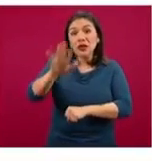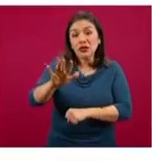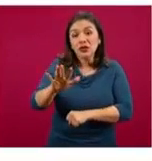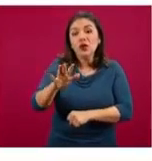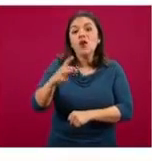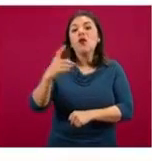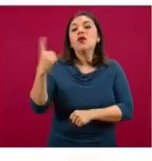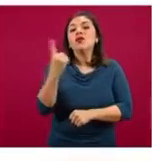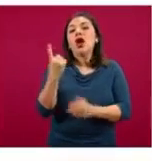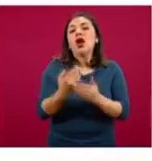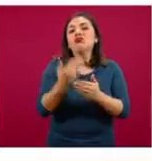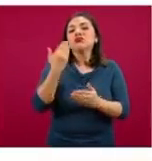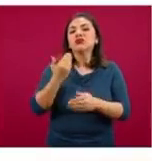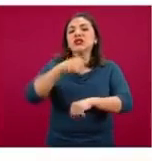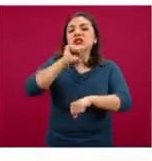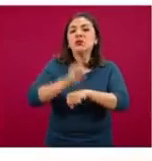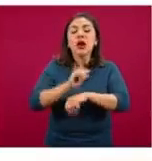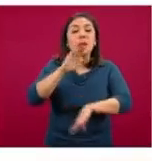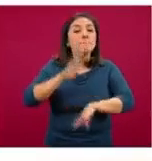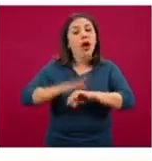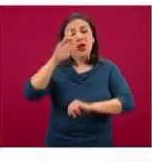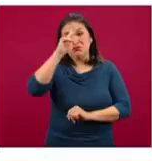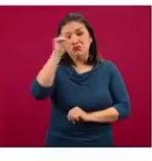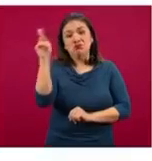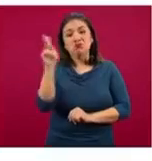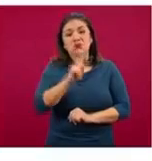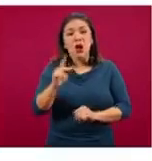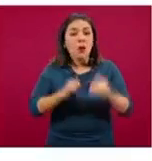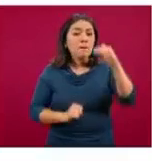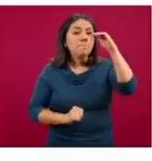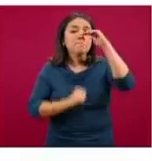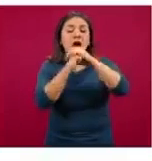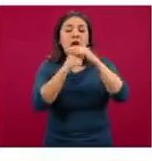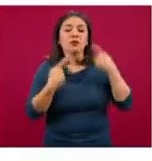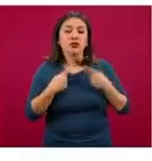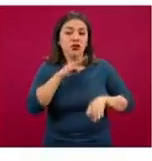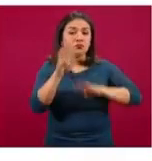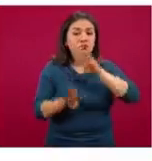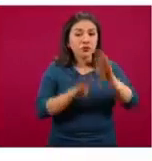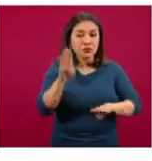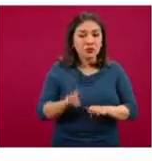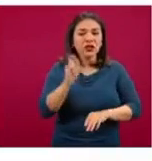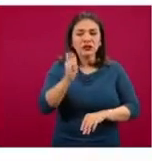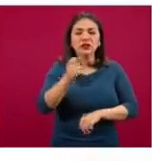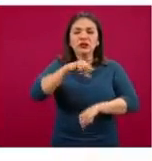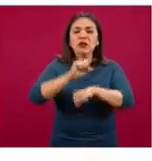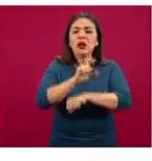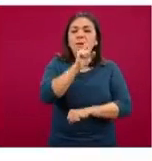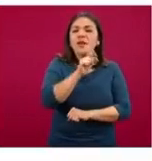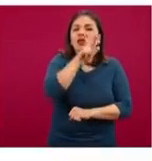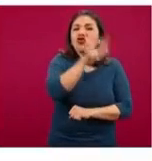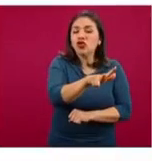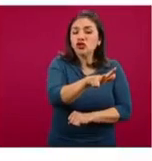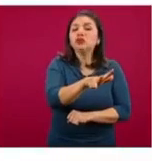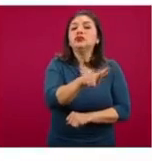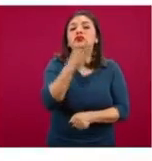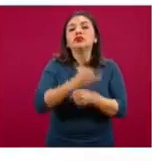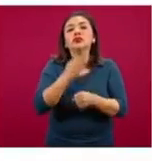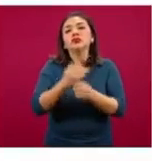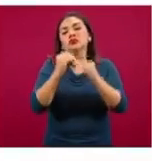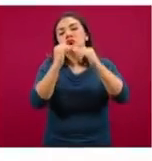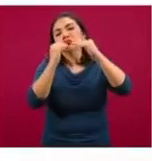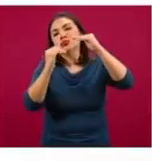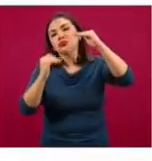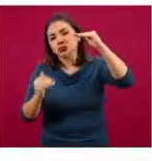comparación a la semana en la cual tuvimos la mayor cantidad de defunciones en una semana, que fue la 28, tenemos un descenso